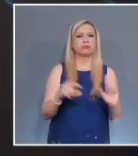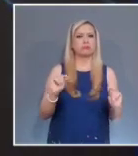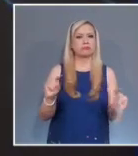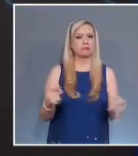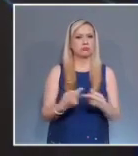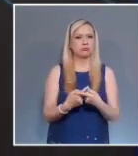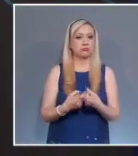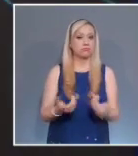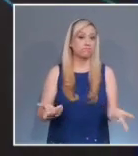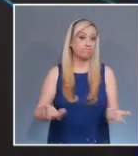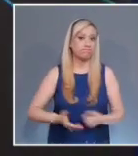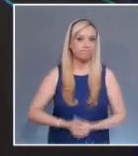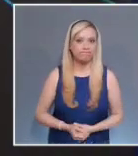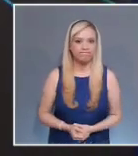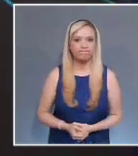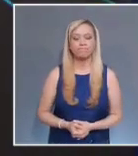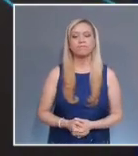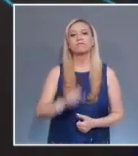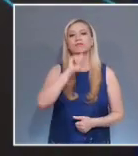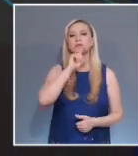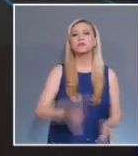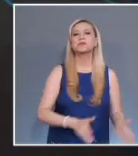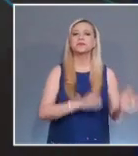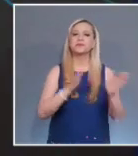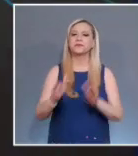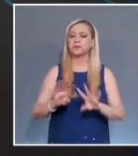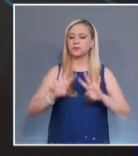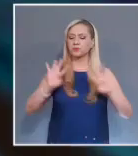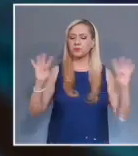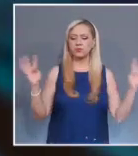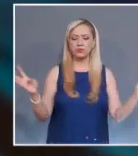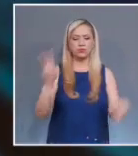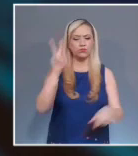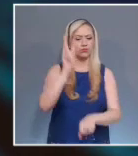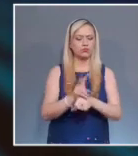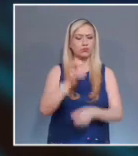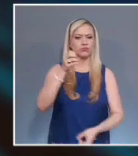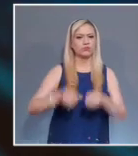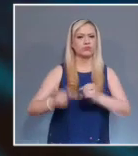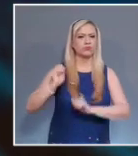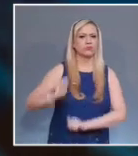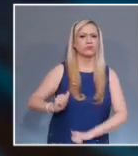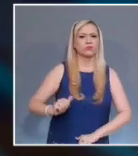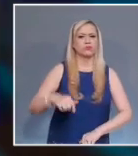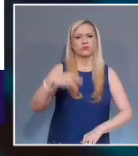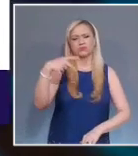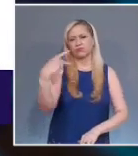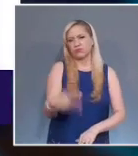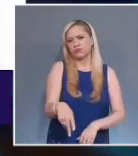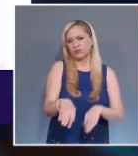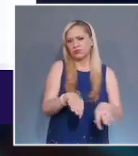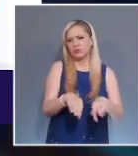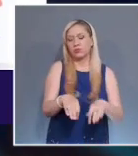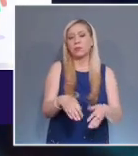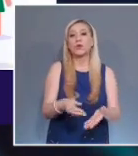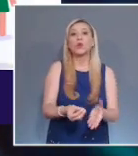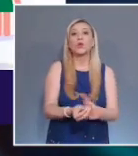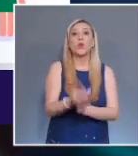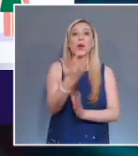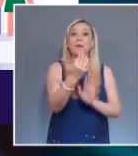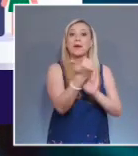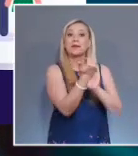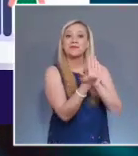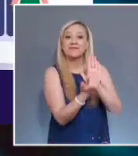Informarles que el Consejo de la Judicatura Federal invitó a conocer la Cartilla de los Derechos de las Niñas, Niños y